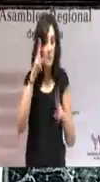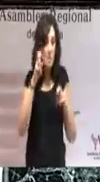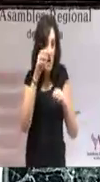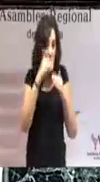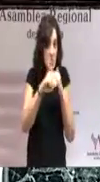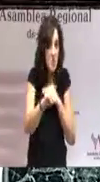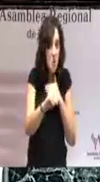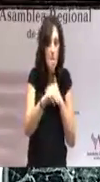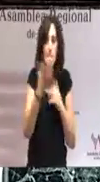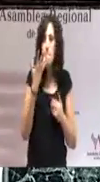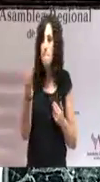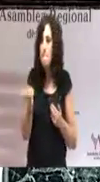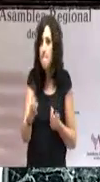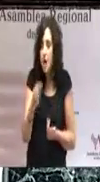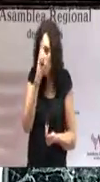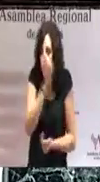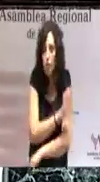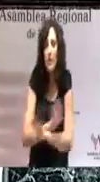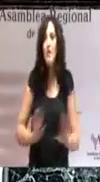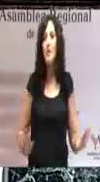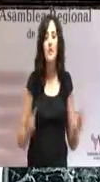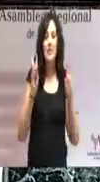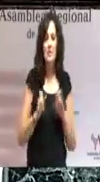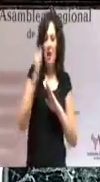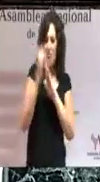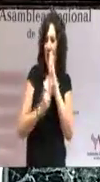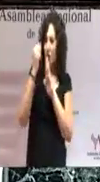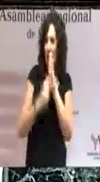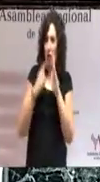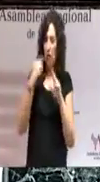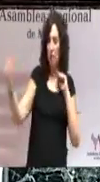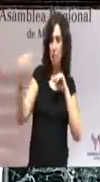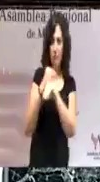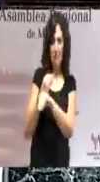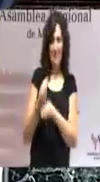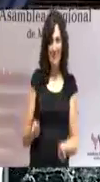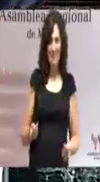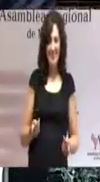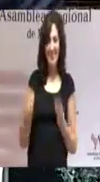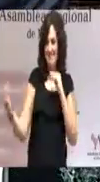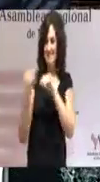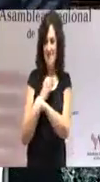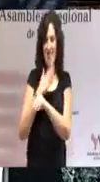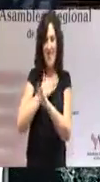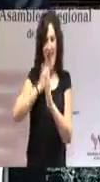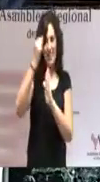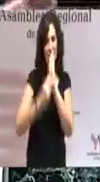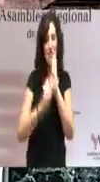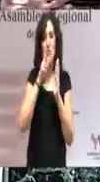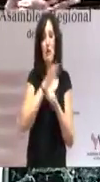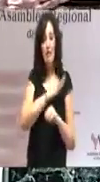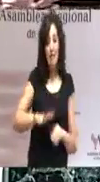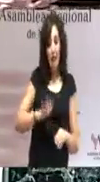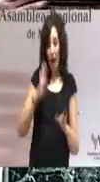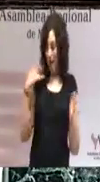lo desconocía. Créame, los datos que nosotros tenemos dicen todo lo contrario. Porque, y de momento, hasta